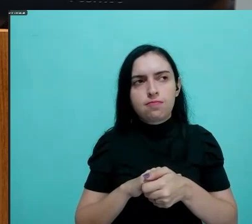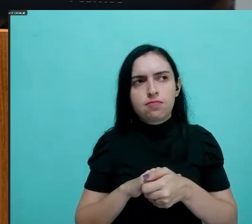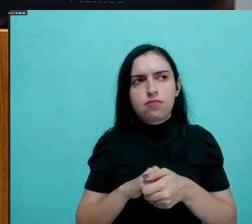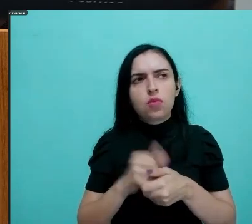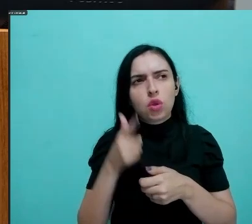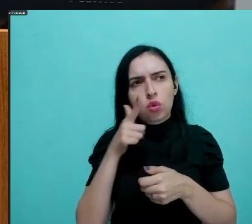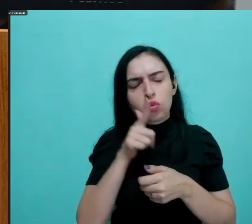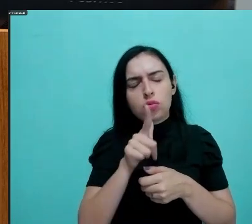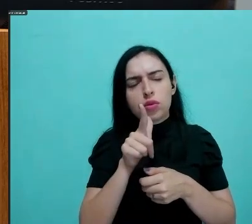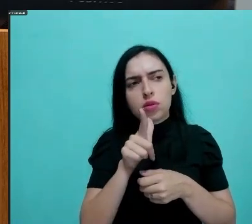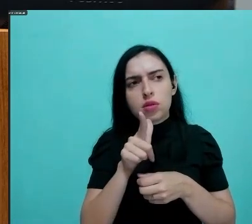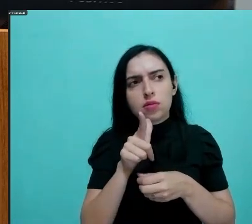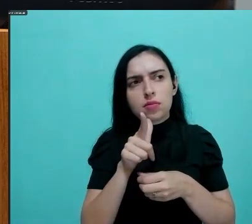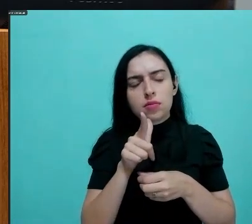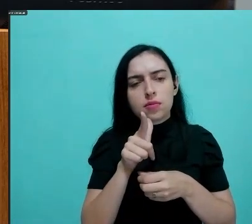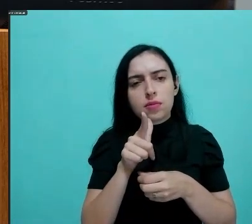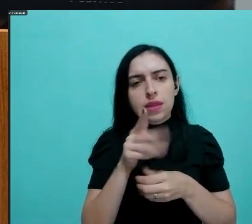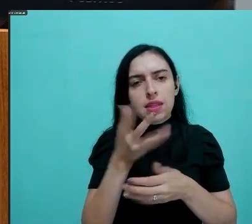que se